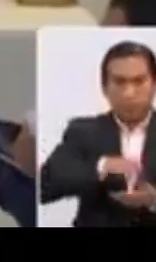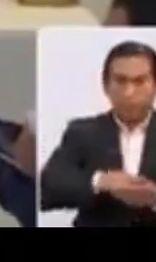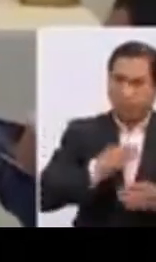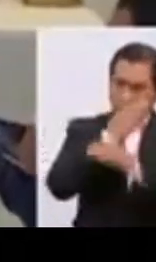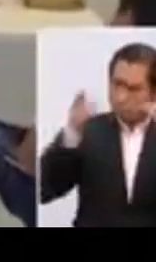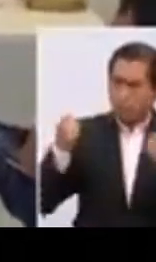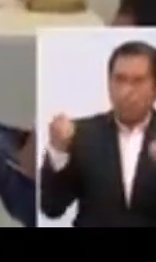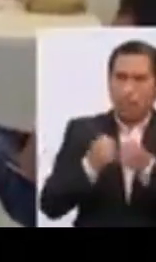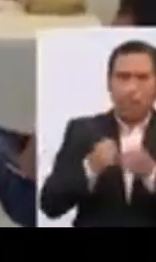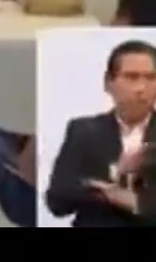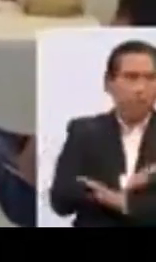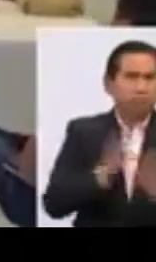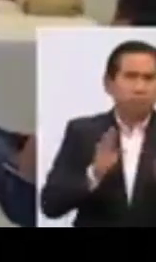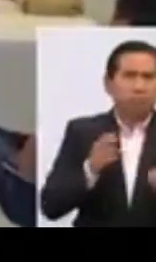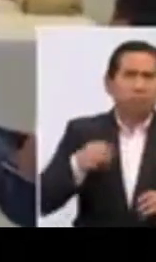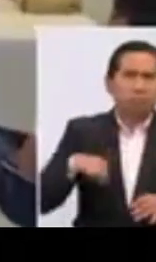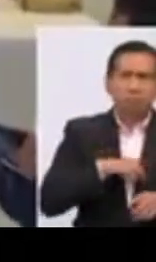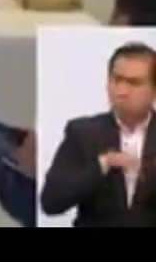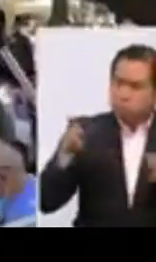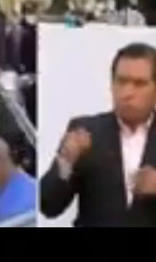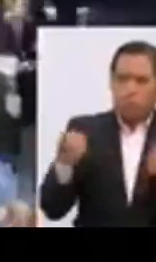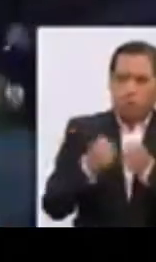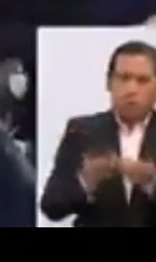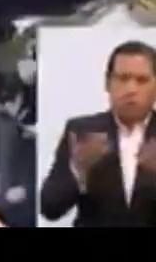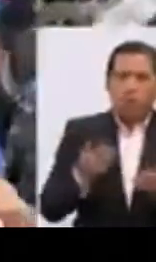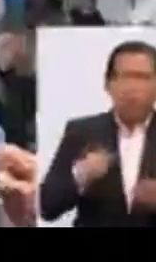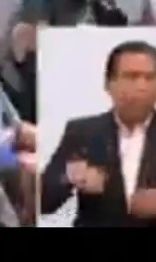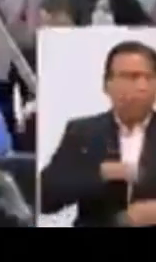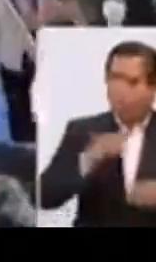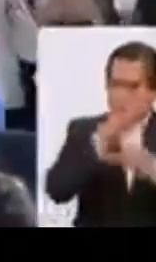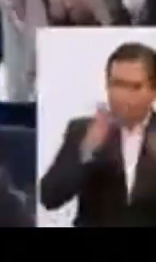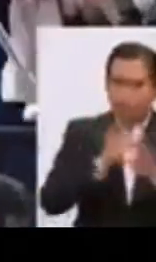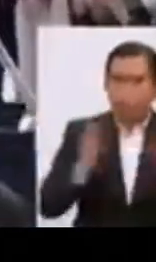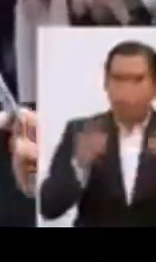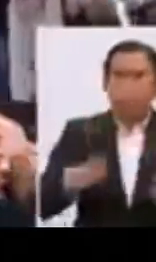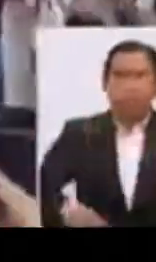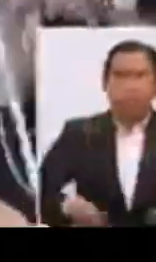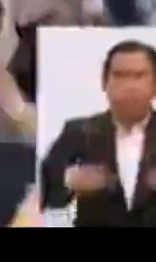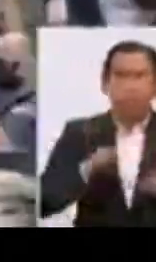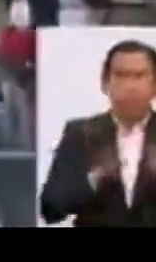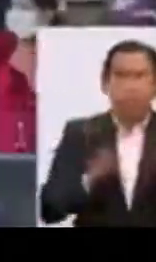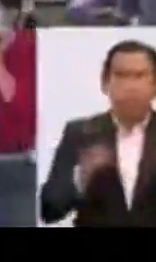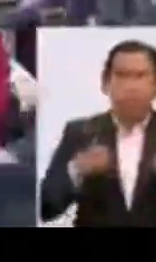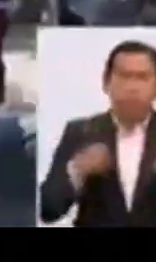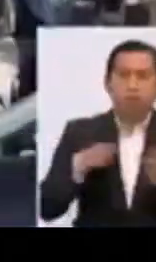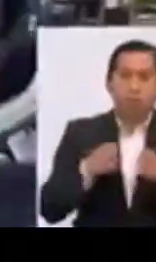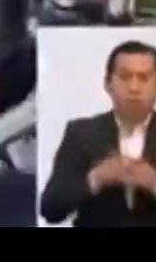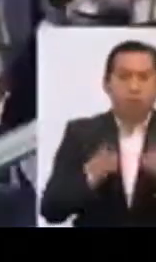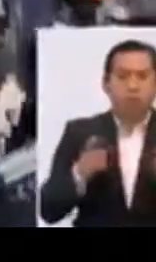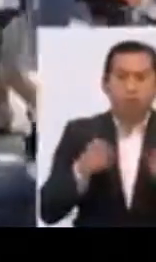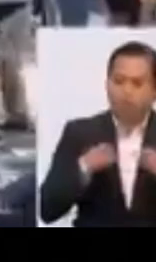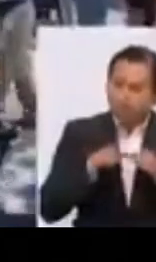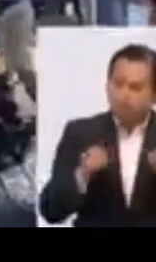de la pelea, se cansó de la receta de la confrontación. Ahora vivimos en paz. Tenemos nuestros grandes problemas, vamos a